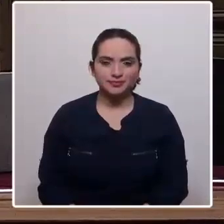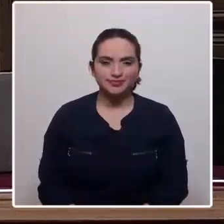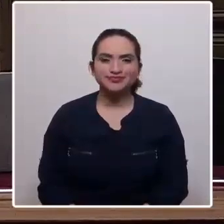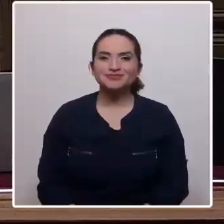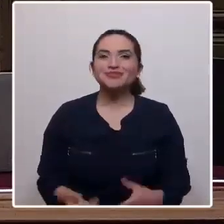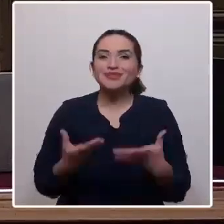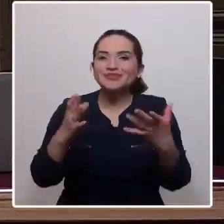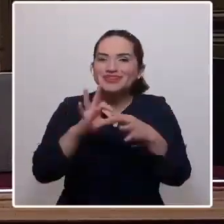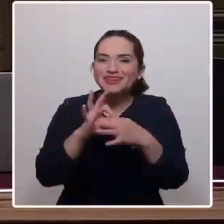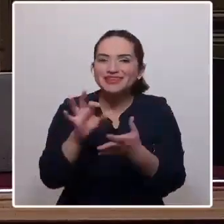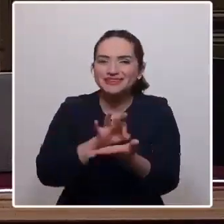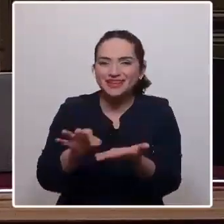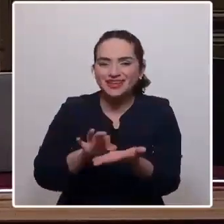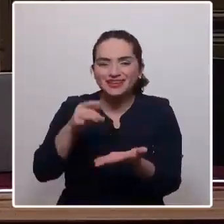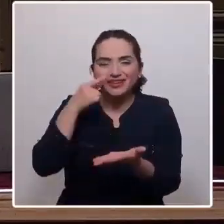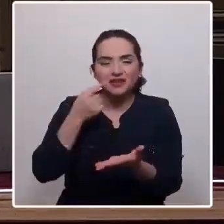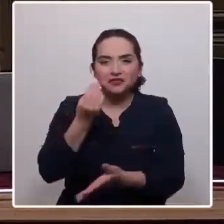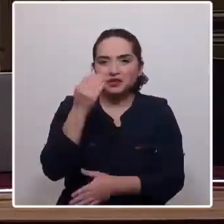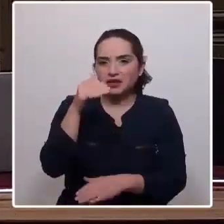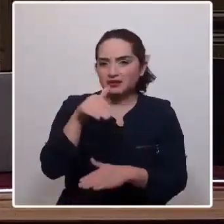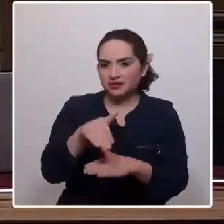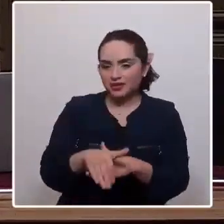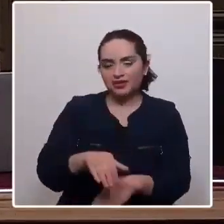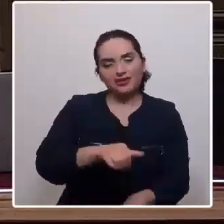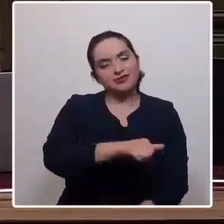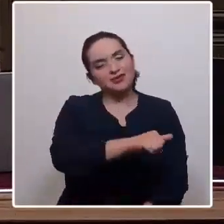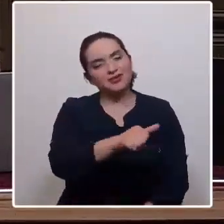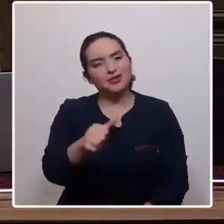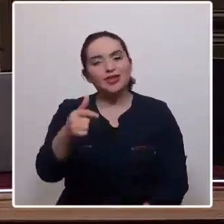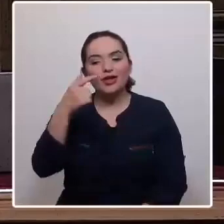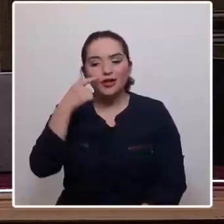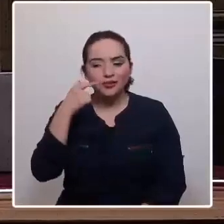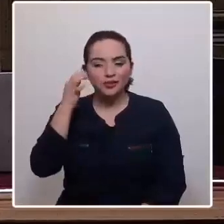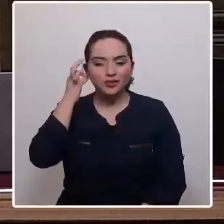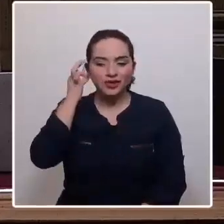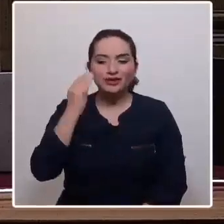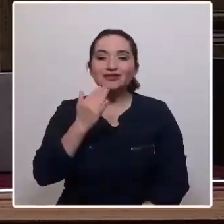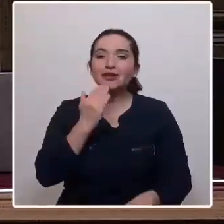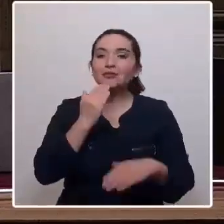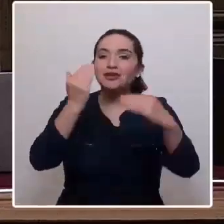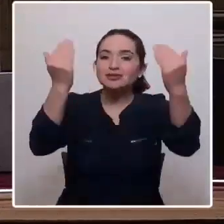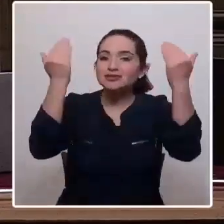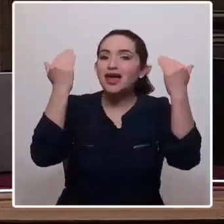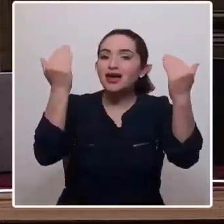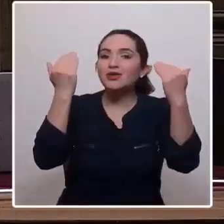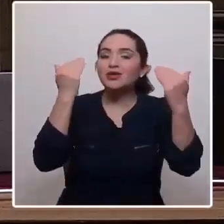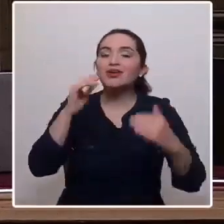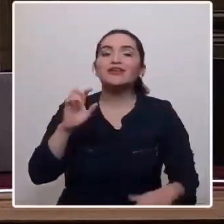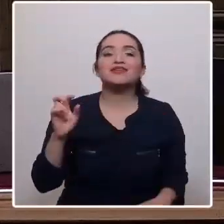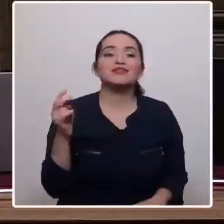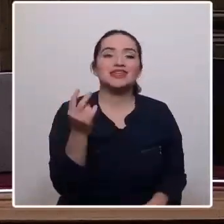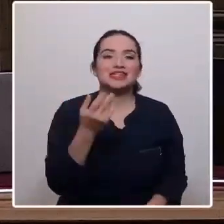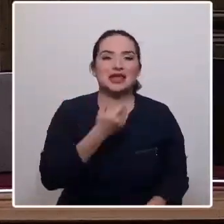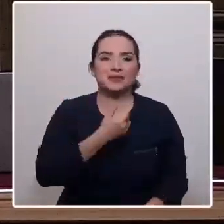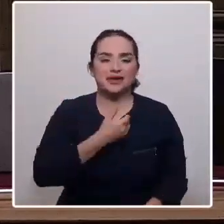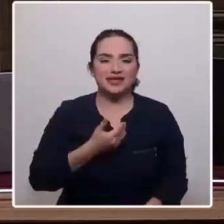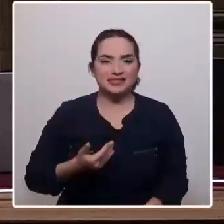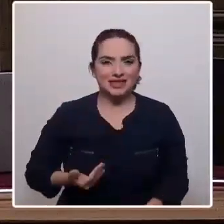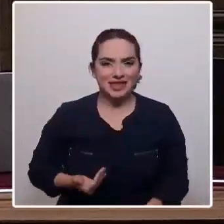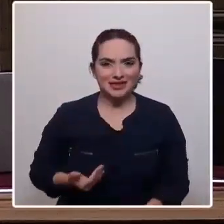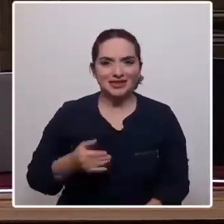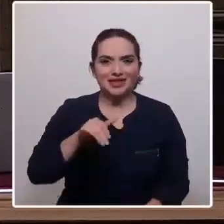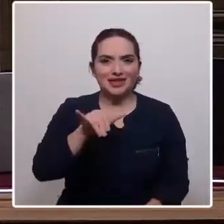Muchas gracias, secretario. Buenas tardes a todas y todos. Saludar también a nuestra vicepresidenta Yarela